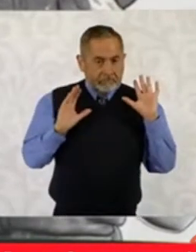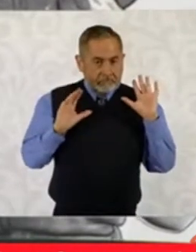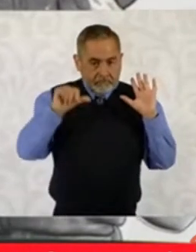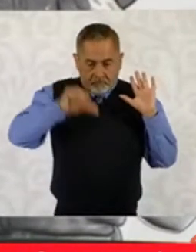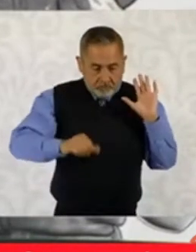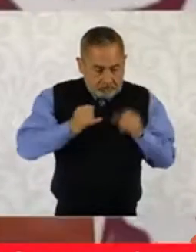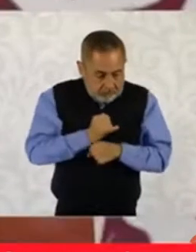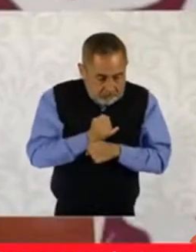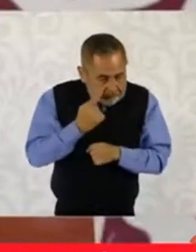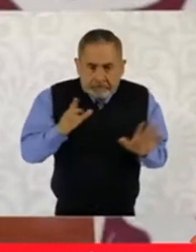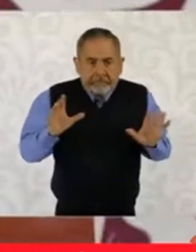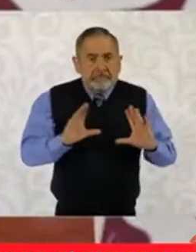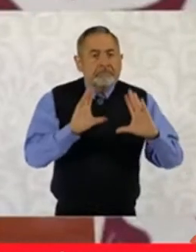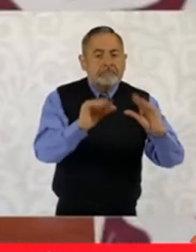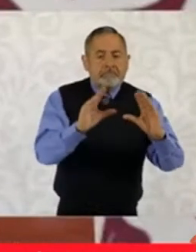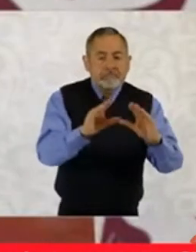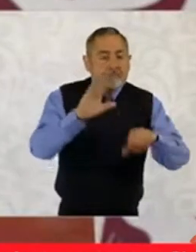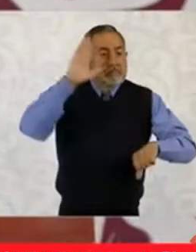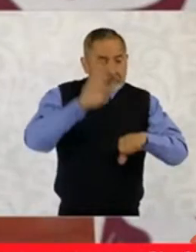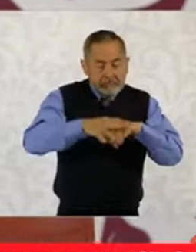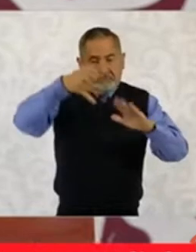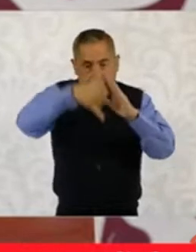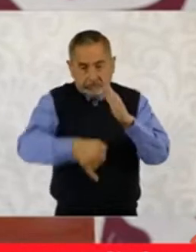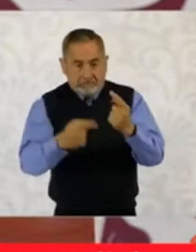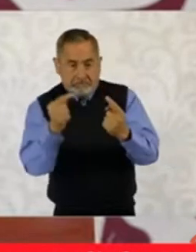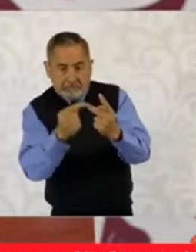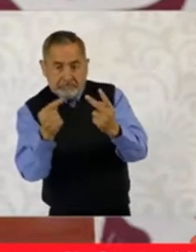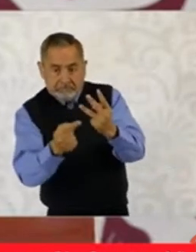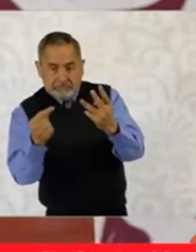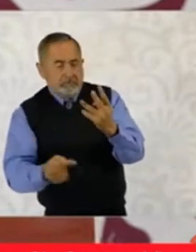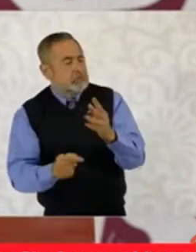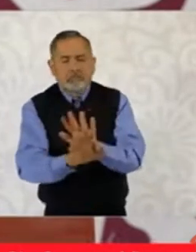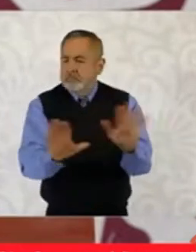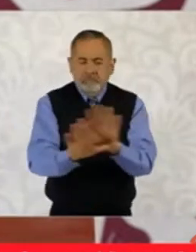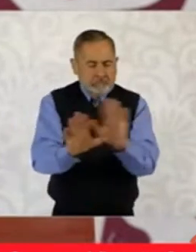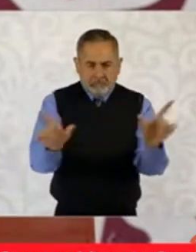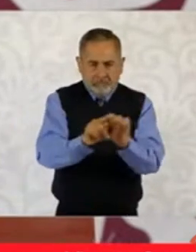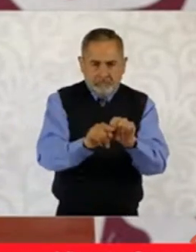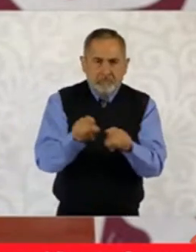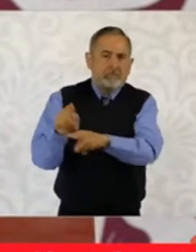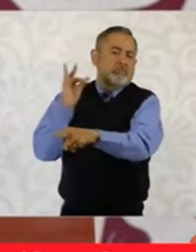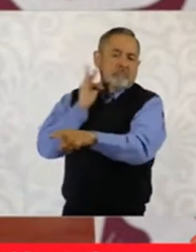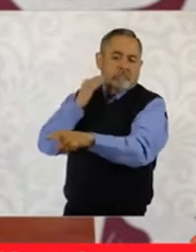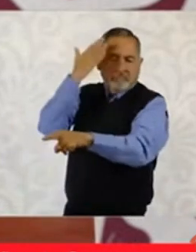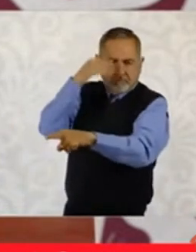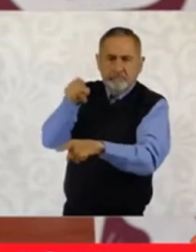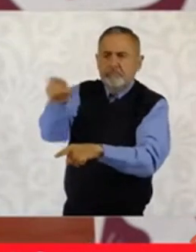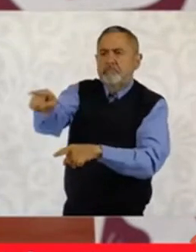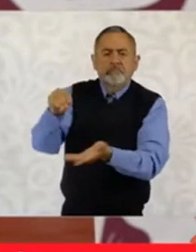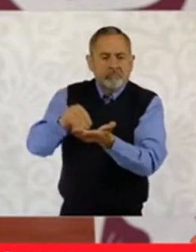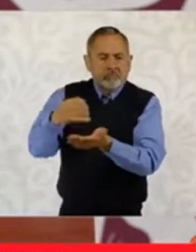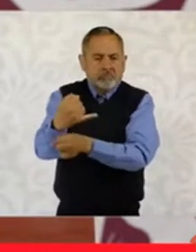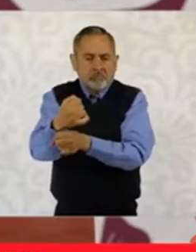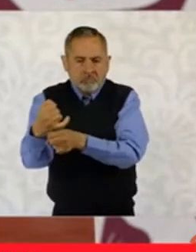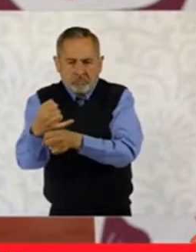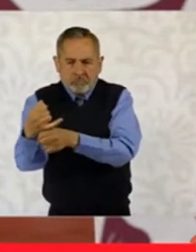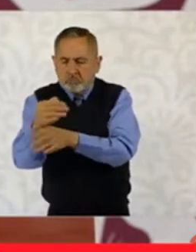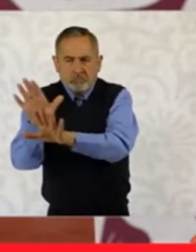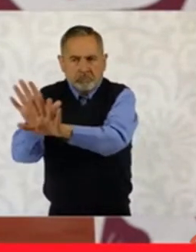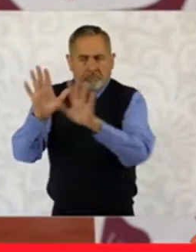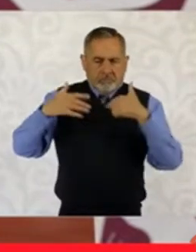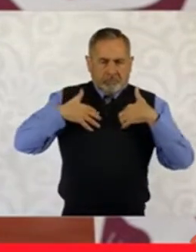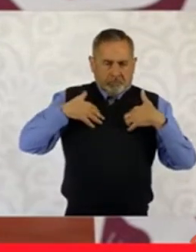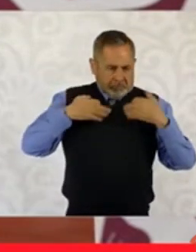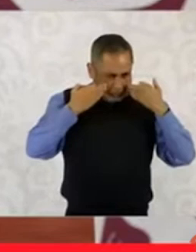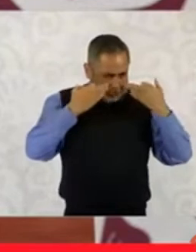repito, no tenemos ningún indicio, y sé que la Fiscalía General de la República continúa con la investigación, pero